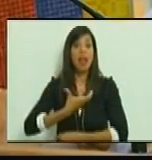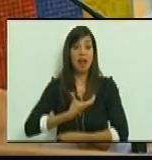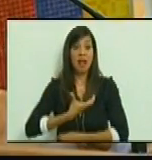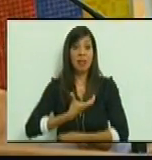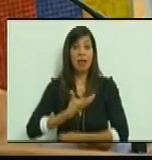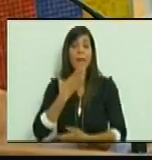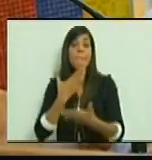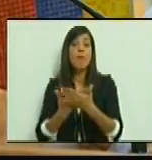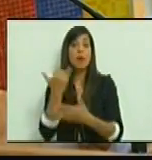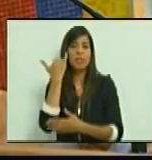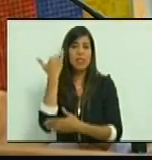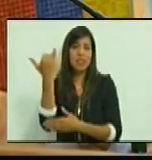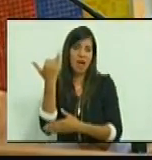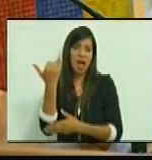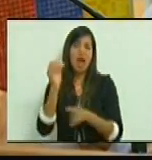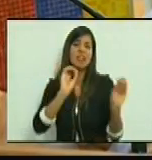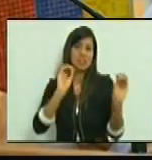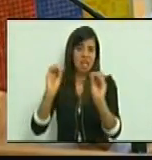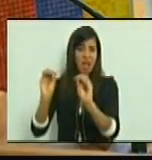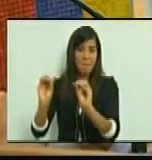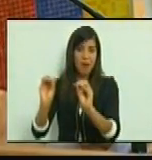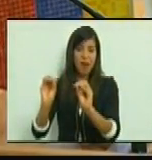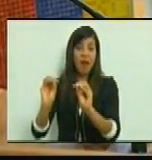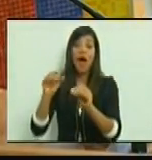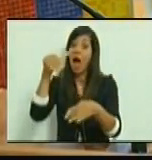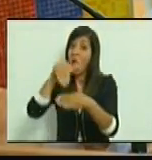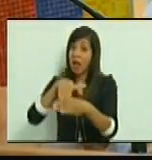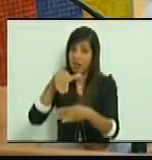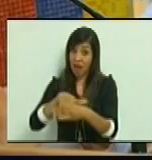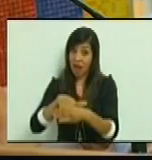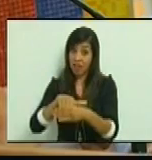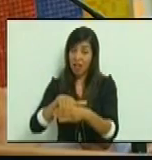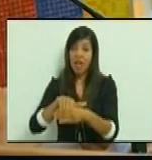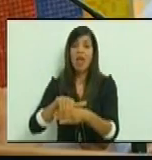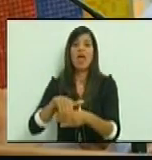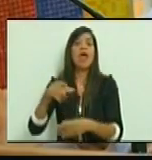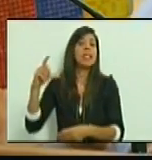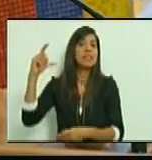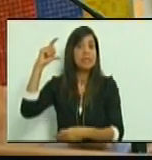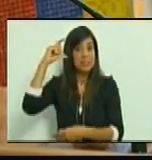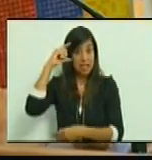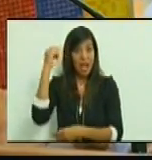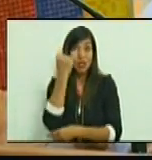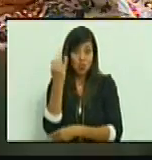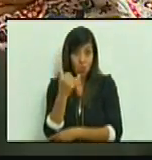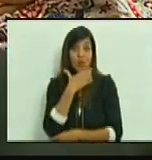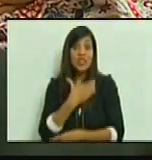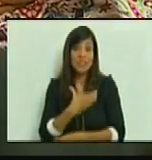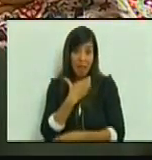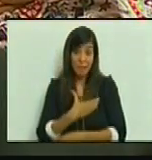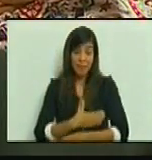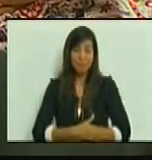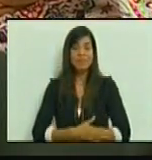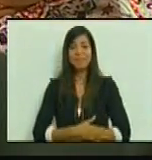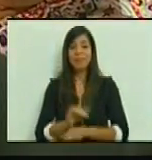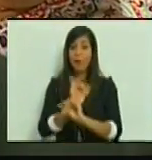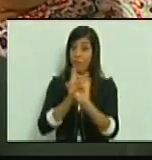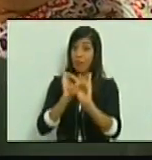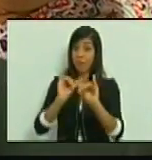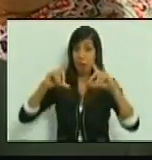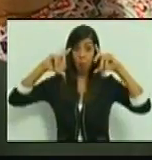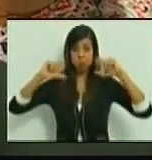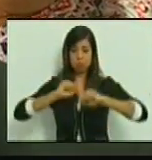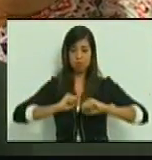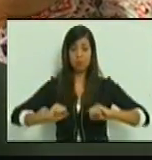proponiendo además la convocatoria de elecciones para el Estado Zulia. Finalizada la intervención, la